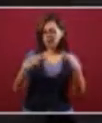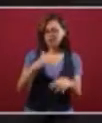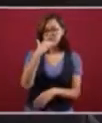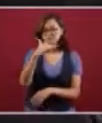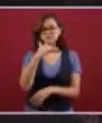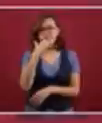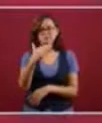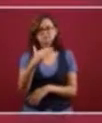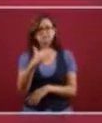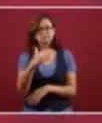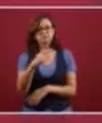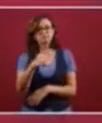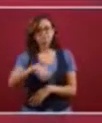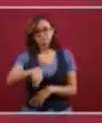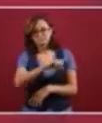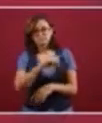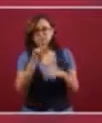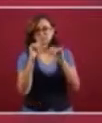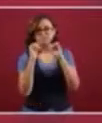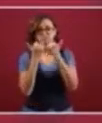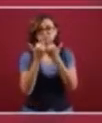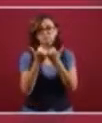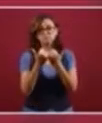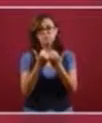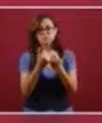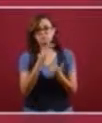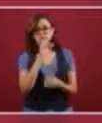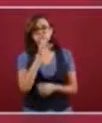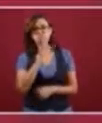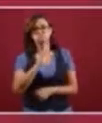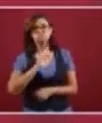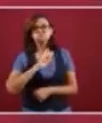esa asociación no me han contestado todavía